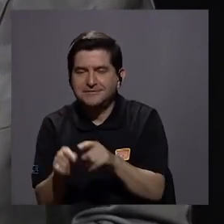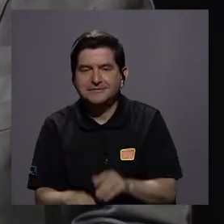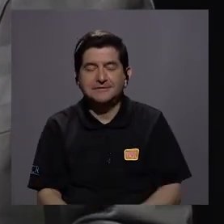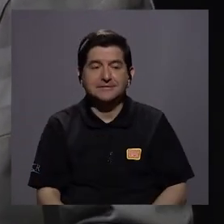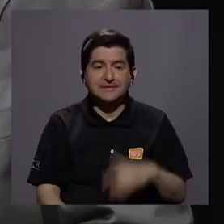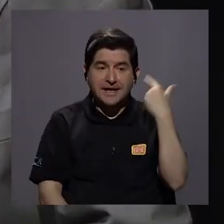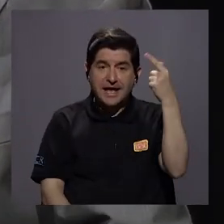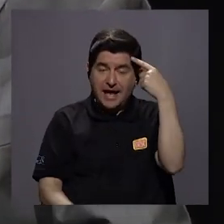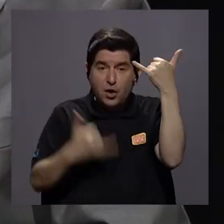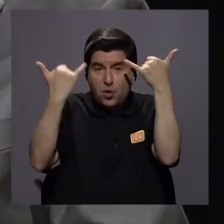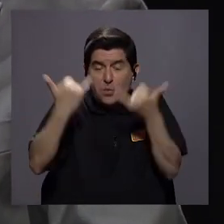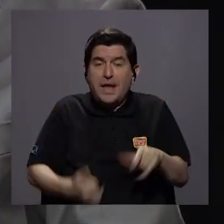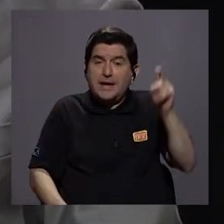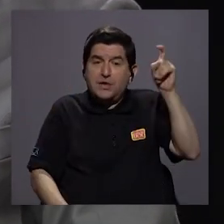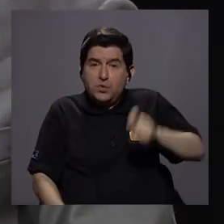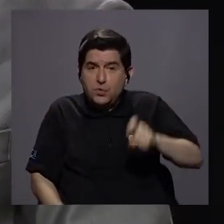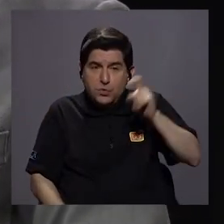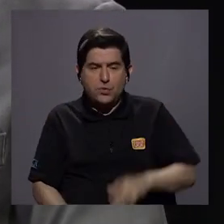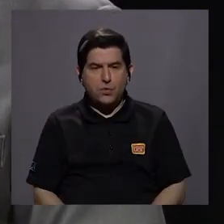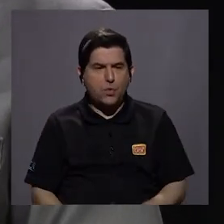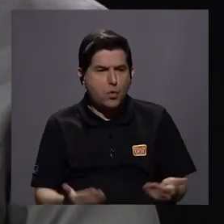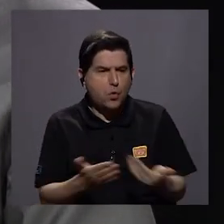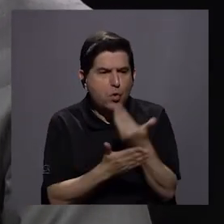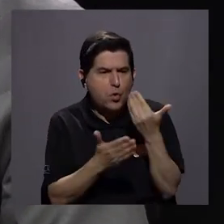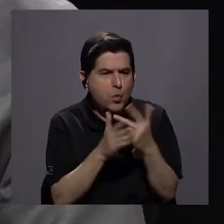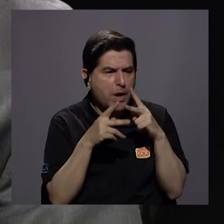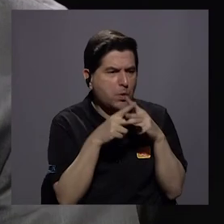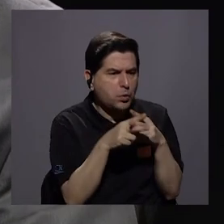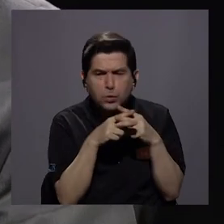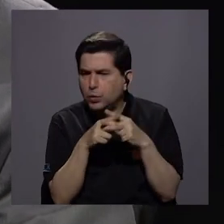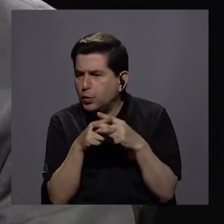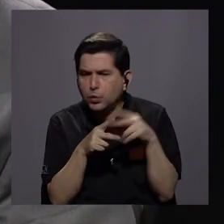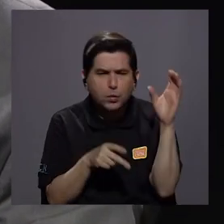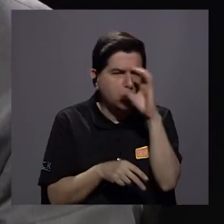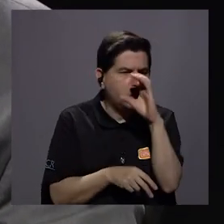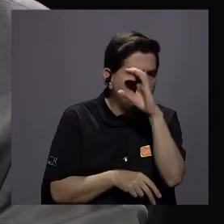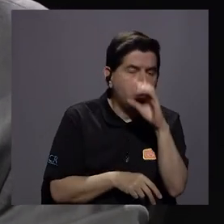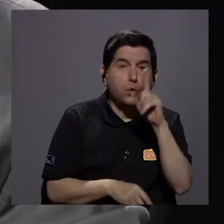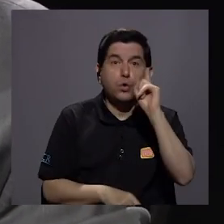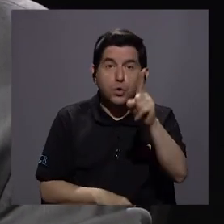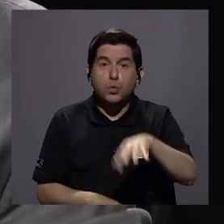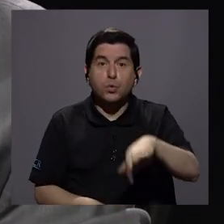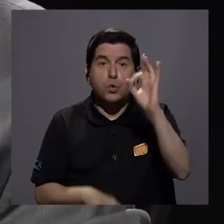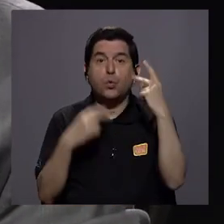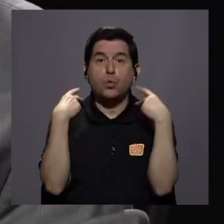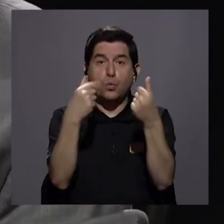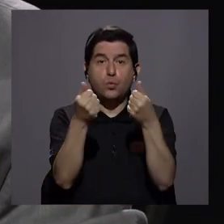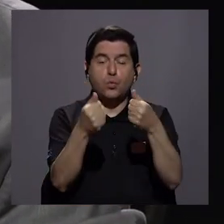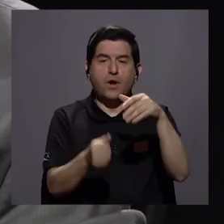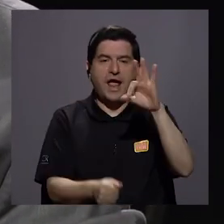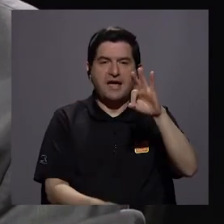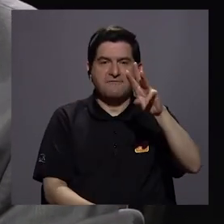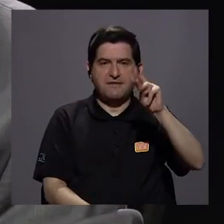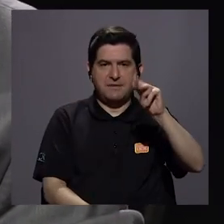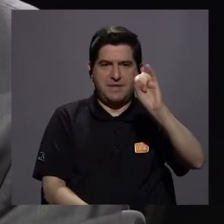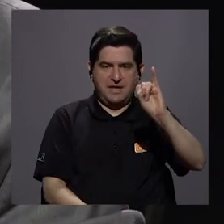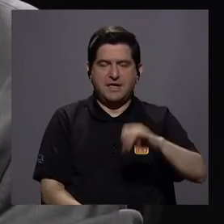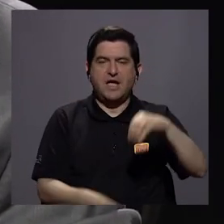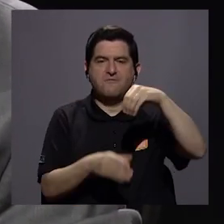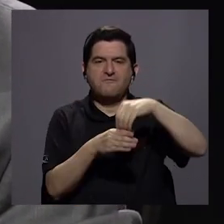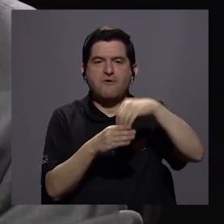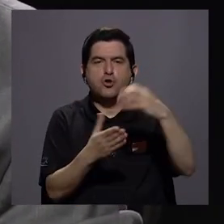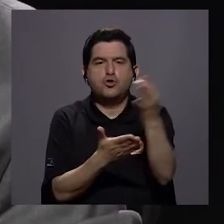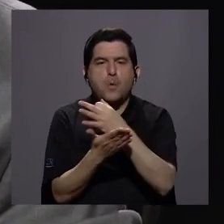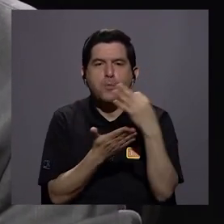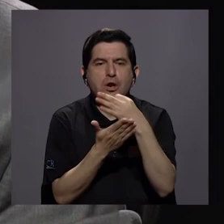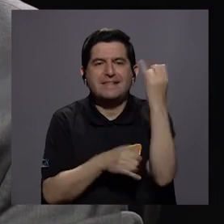el gobierno se ve en la necesidad de buscar nuevos créditos. Y uno de los créditos que consigue muy rápidamente es del Fondo Monetario Internacional. Pero